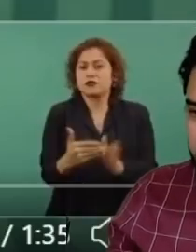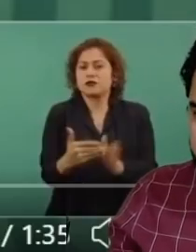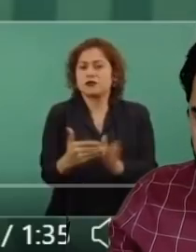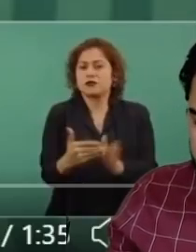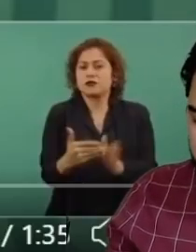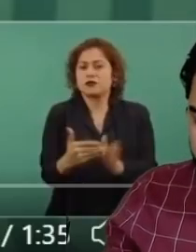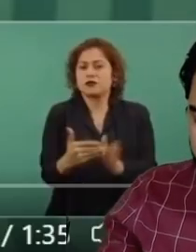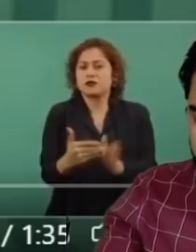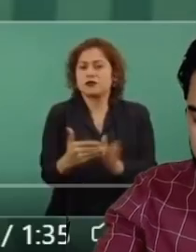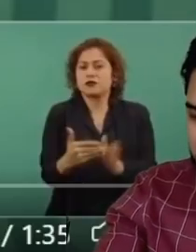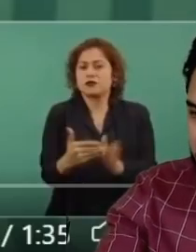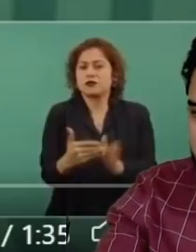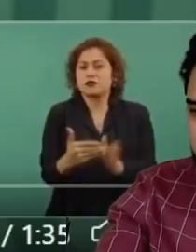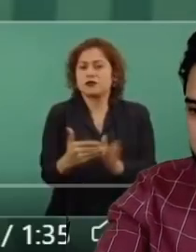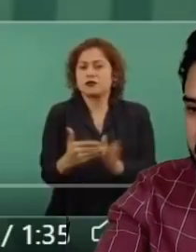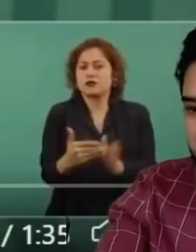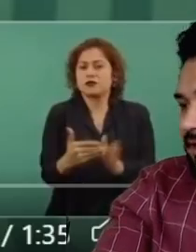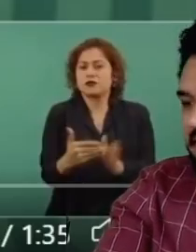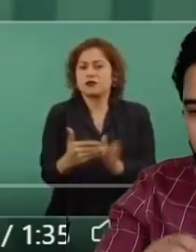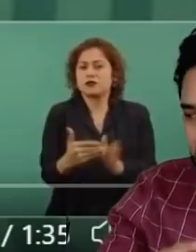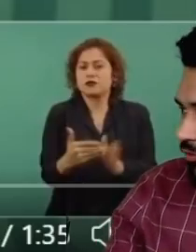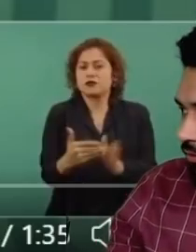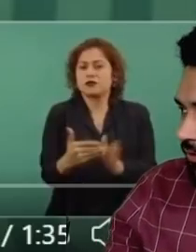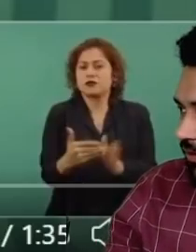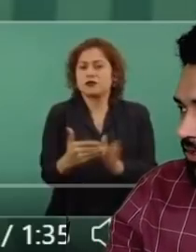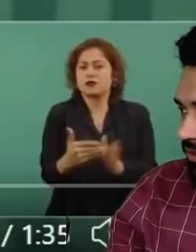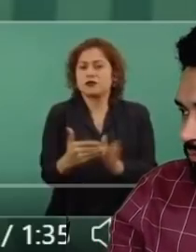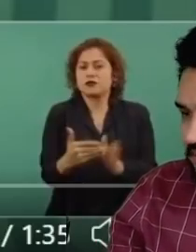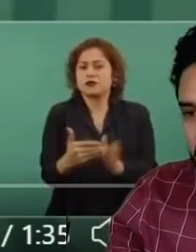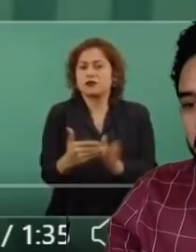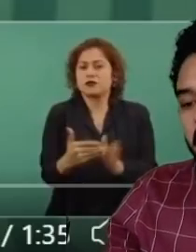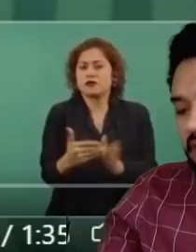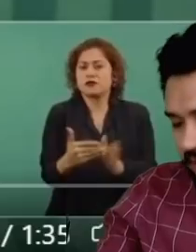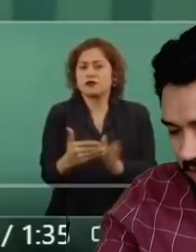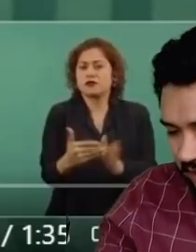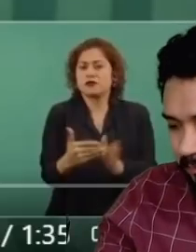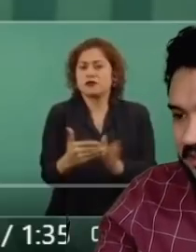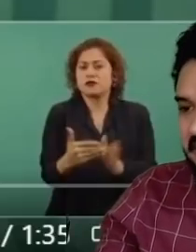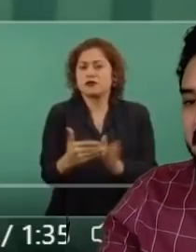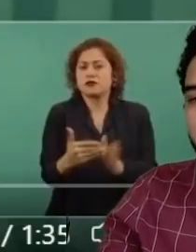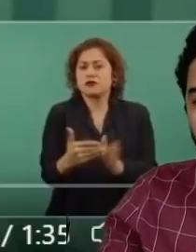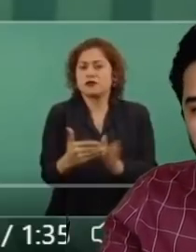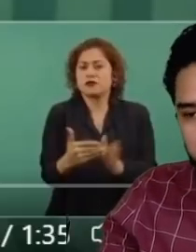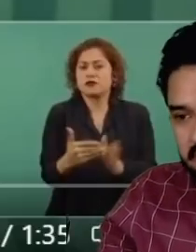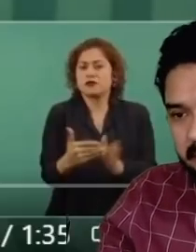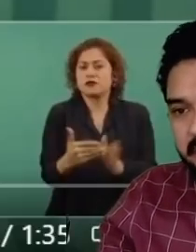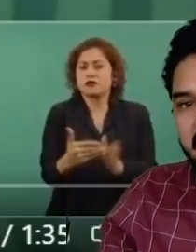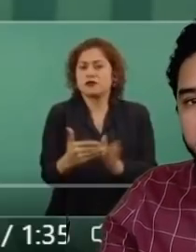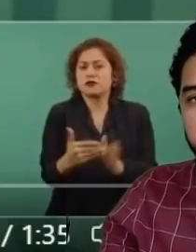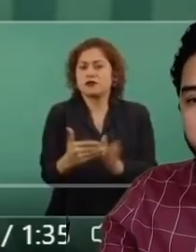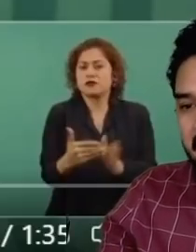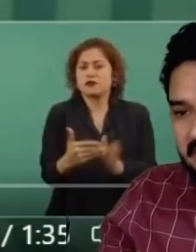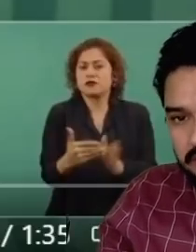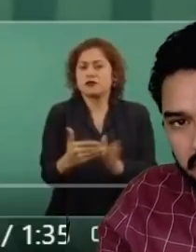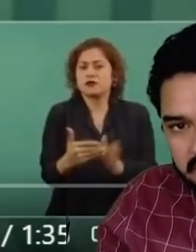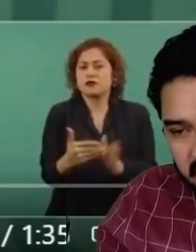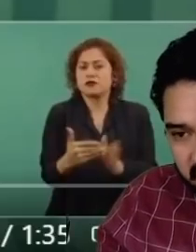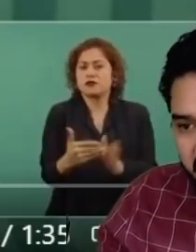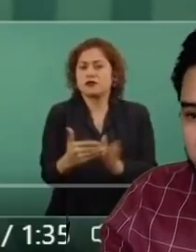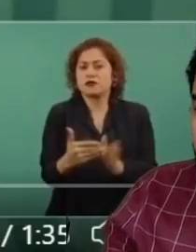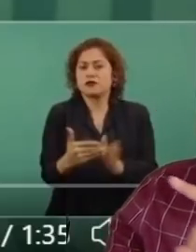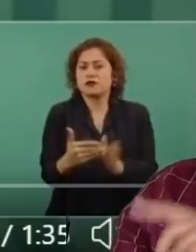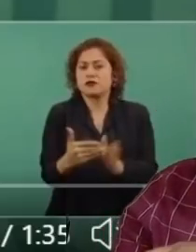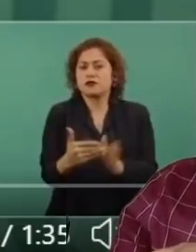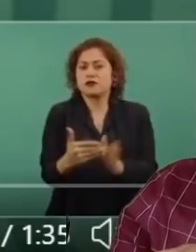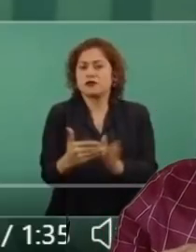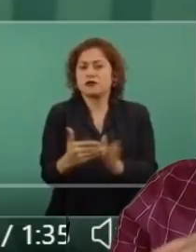solo se aprueba aquí, se aprueba acá, y ya quedó todo al 100%, no, tiene que pasar, hubo unos amparos. Eso no